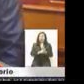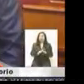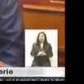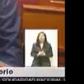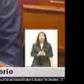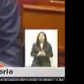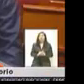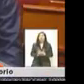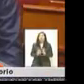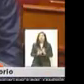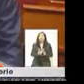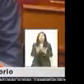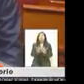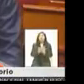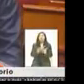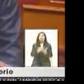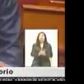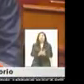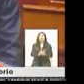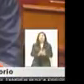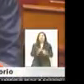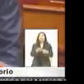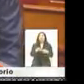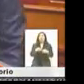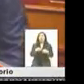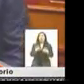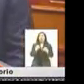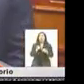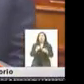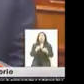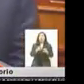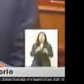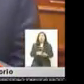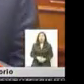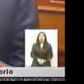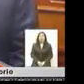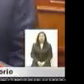TUO de la Ley de Transparencia y Acceso a la Información Pública.